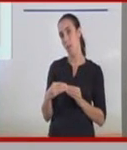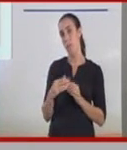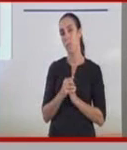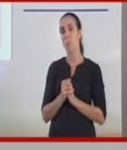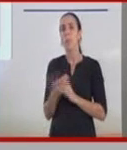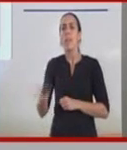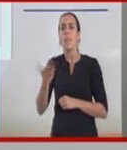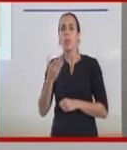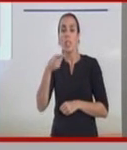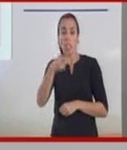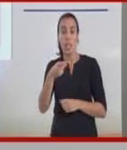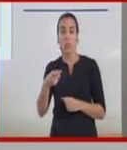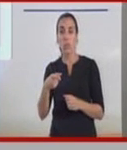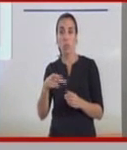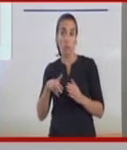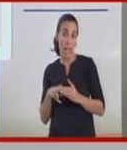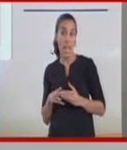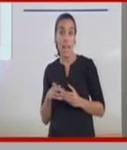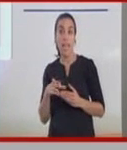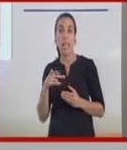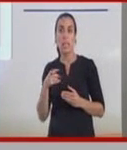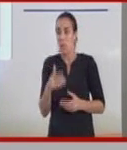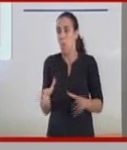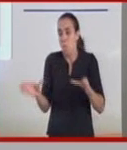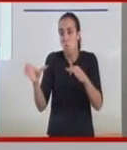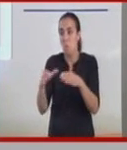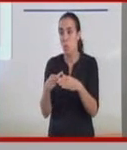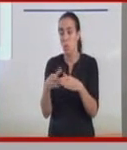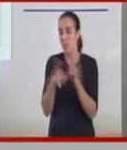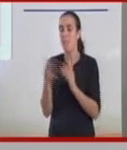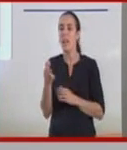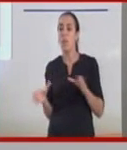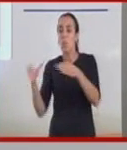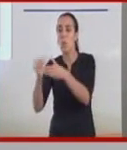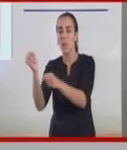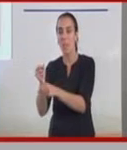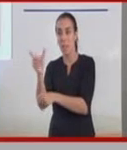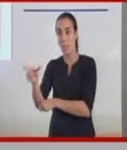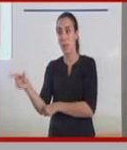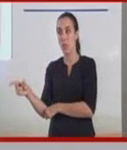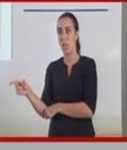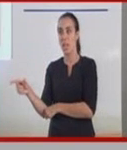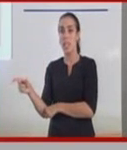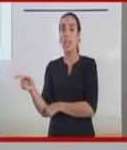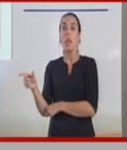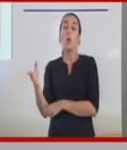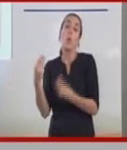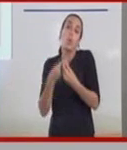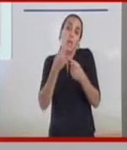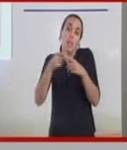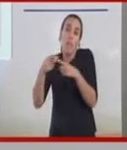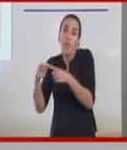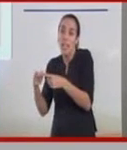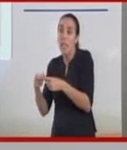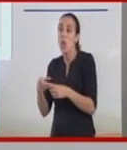importante que estos talleres de codiseño, que no es más que un grupo de personas, además con diferentes áreas